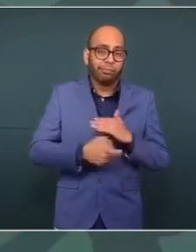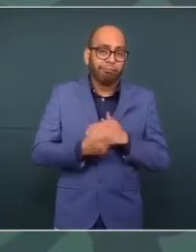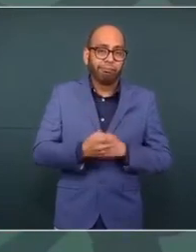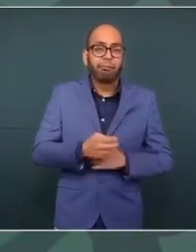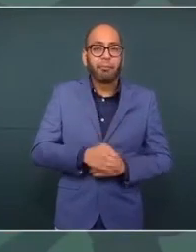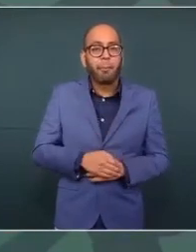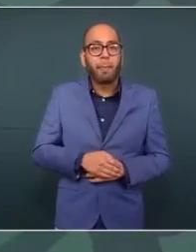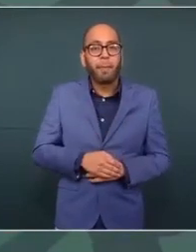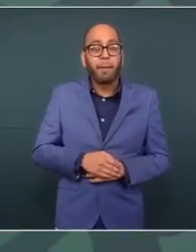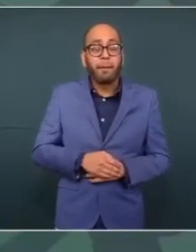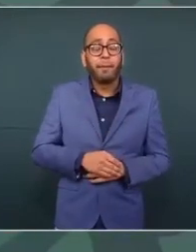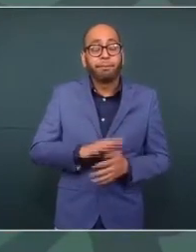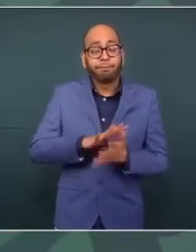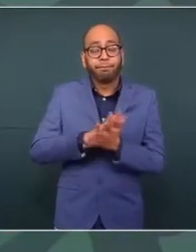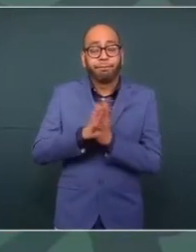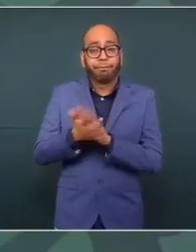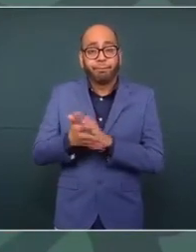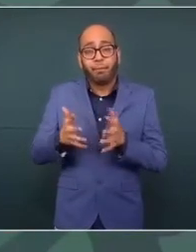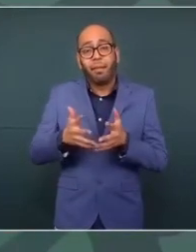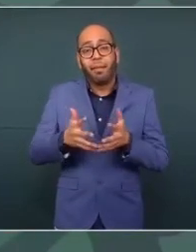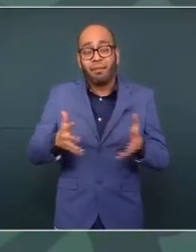esto pues